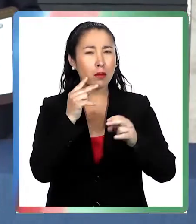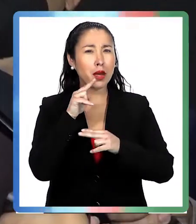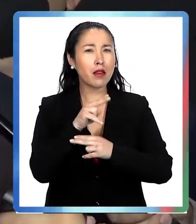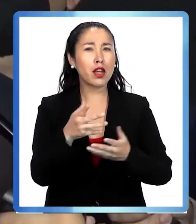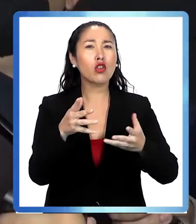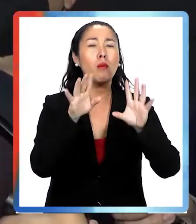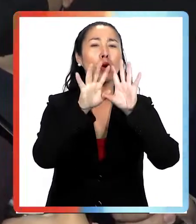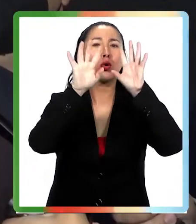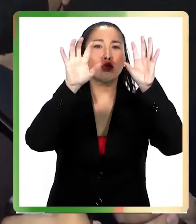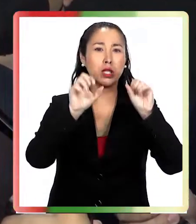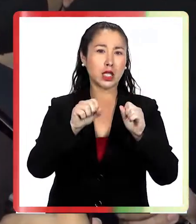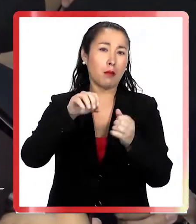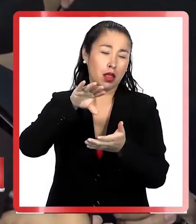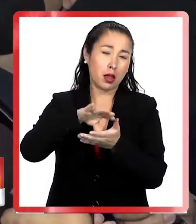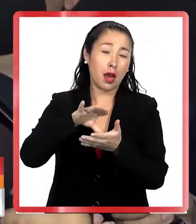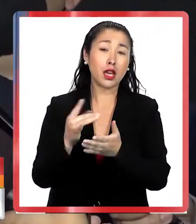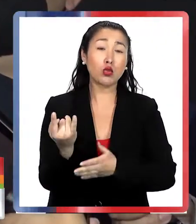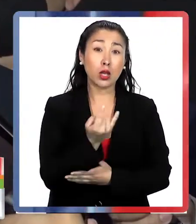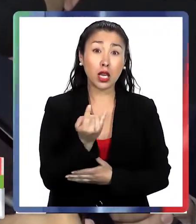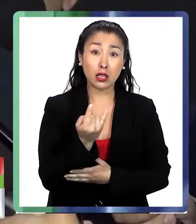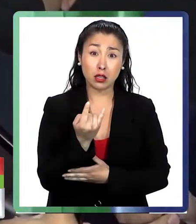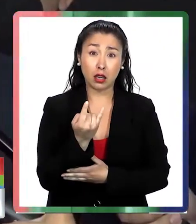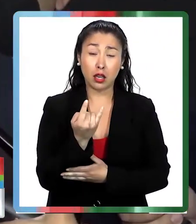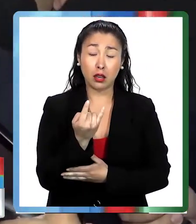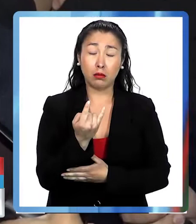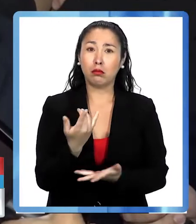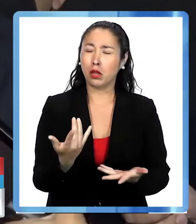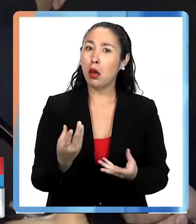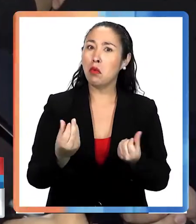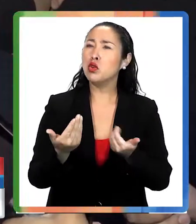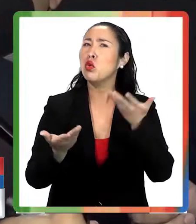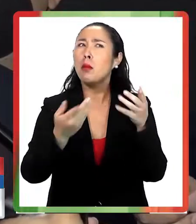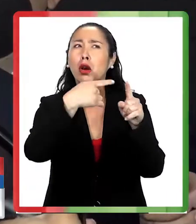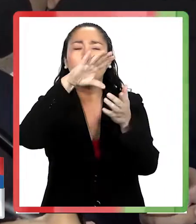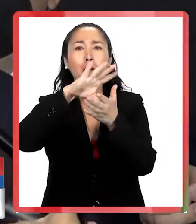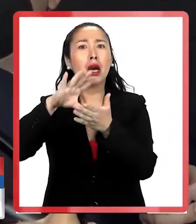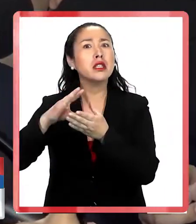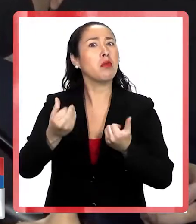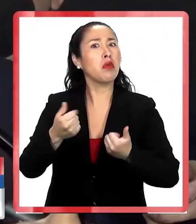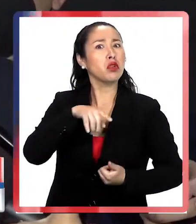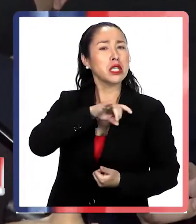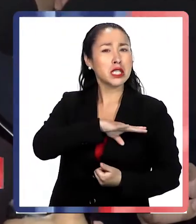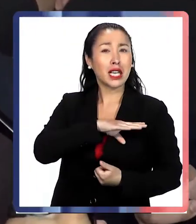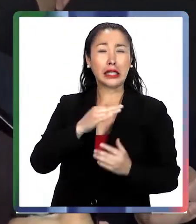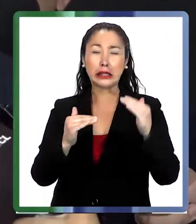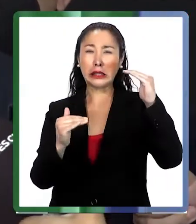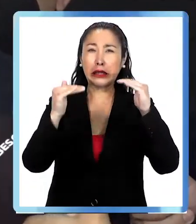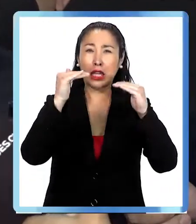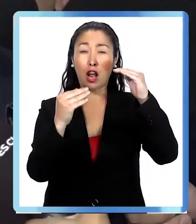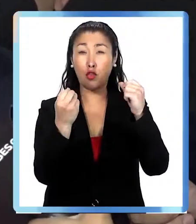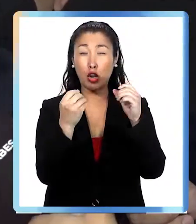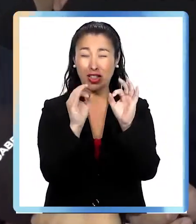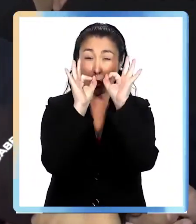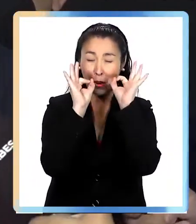abordar a través de su Sistema Nacional de Emergencia, que es bastante buena si lo comparáramos con otros países. La brecha entre lo